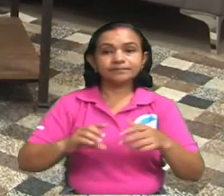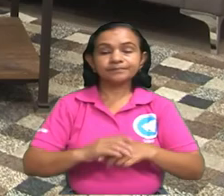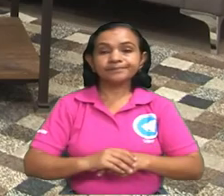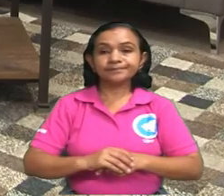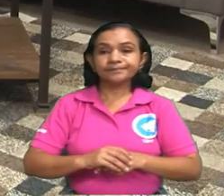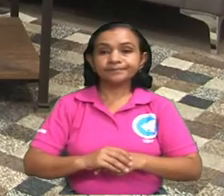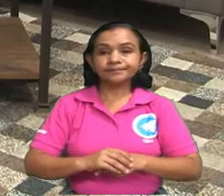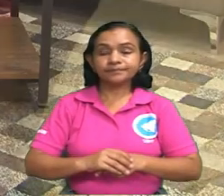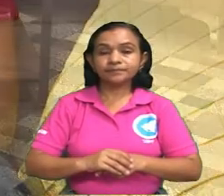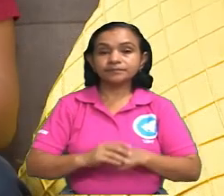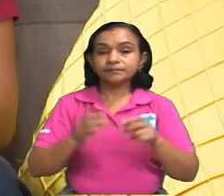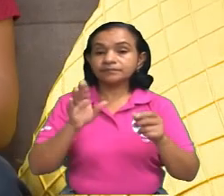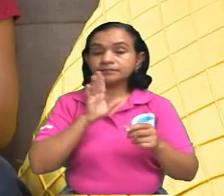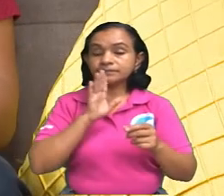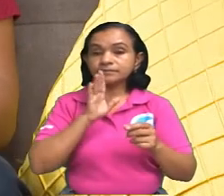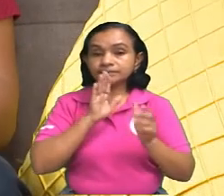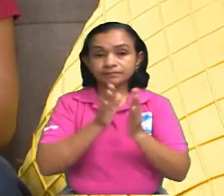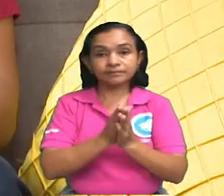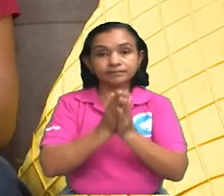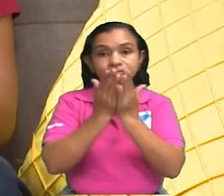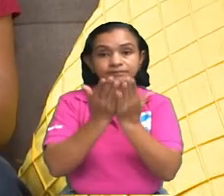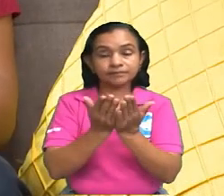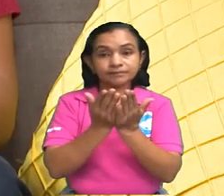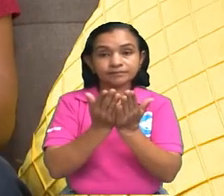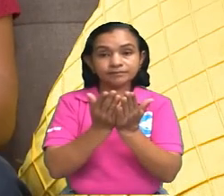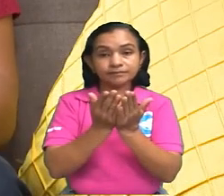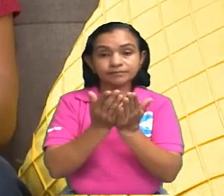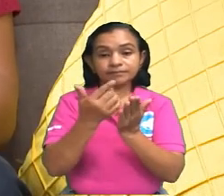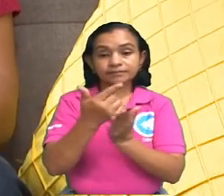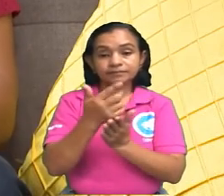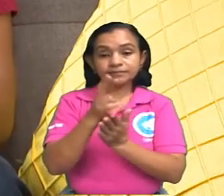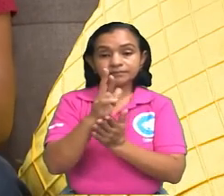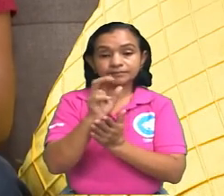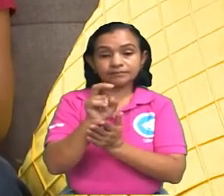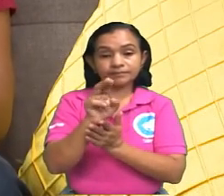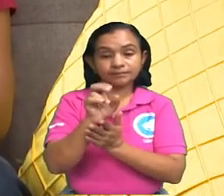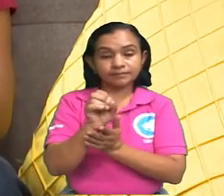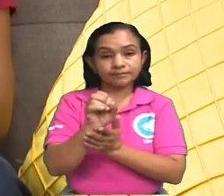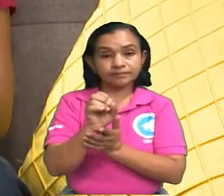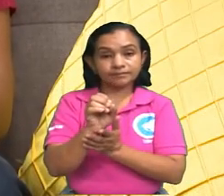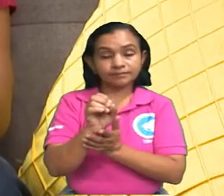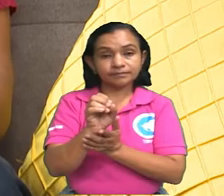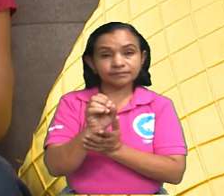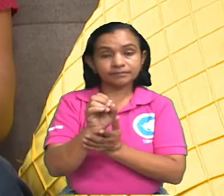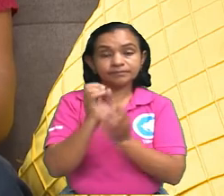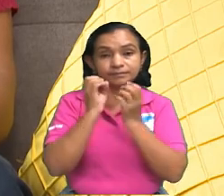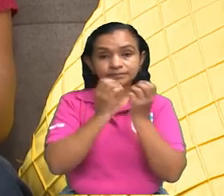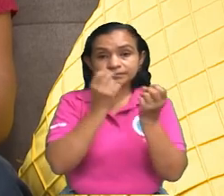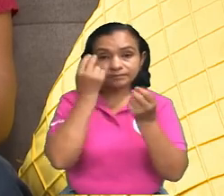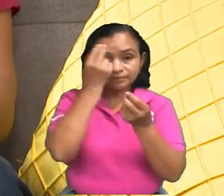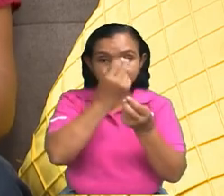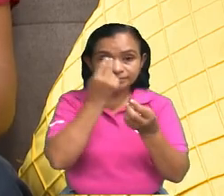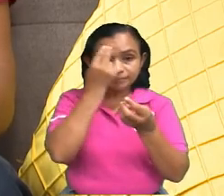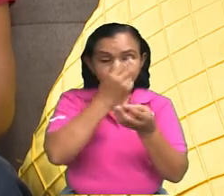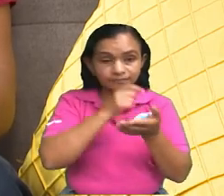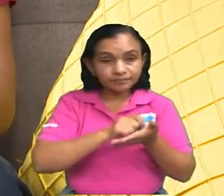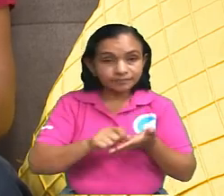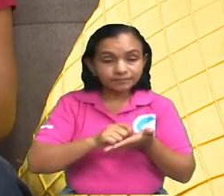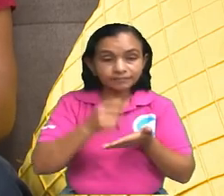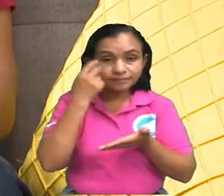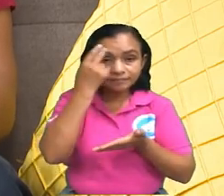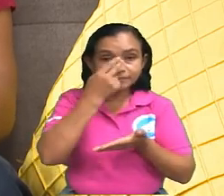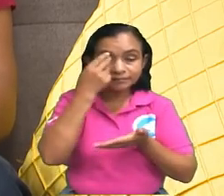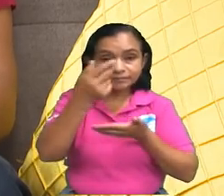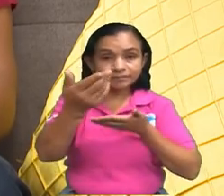este extracto del libro Un grano de maíz, que por cierto, es una entrevista que hiciera el comandante